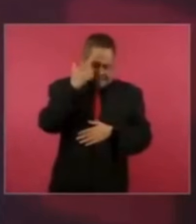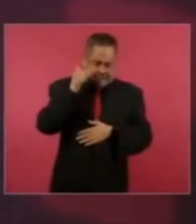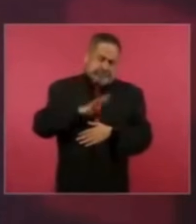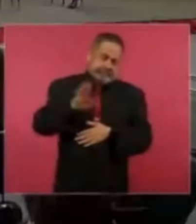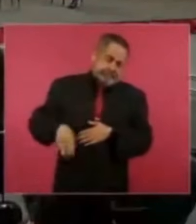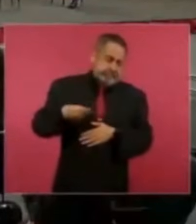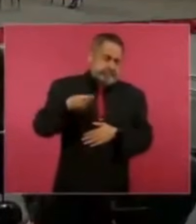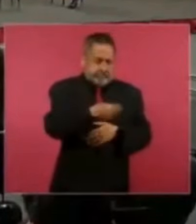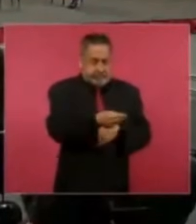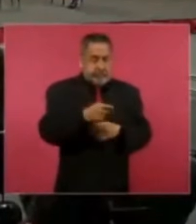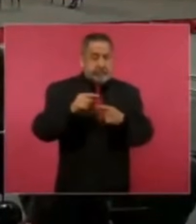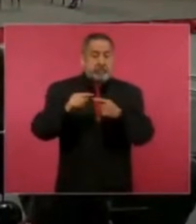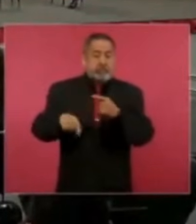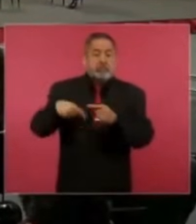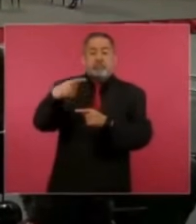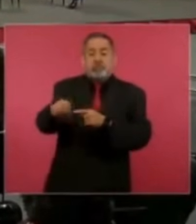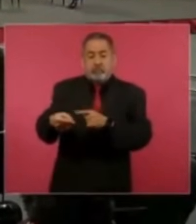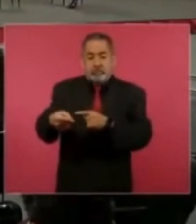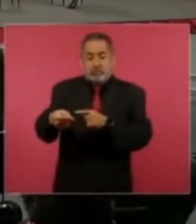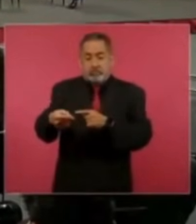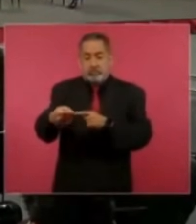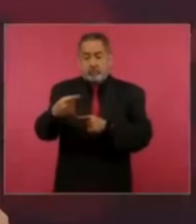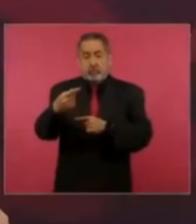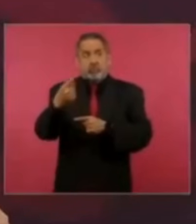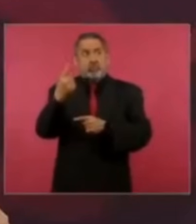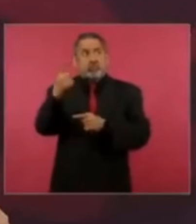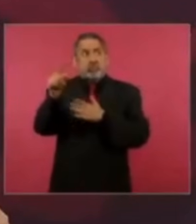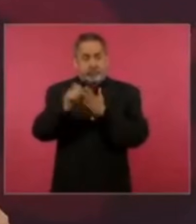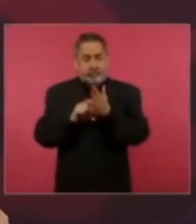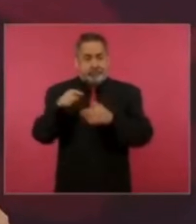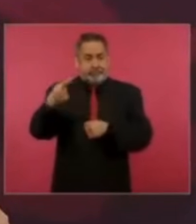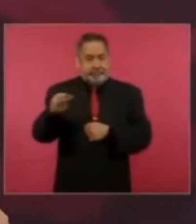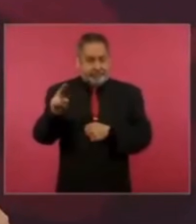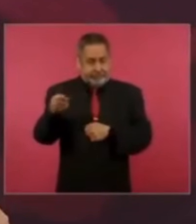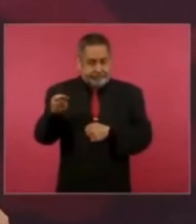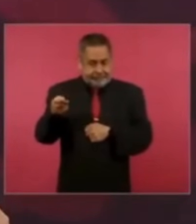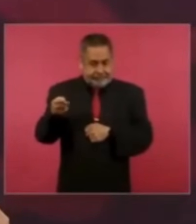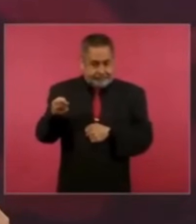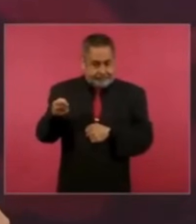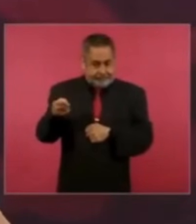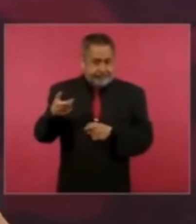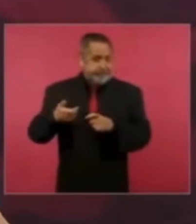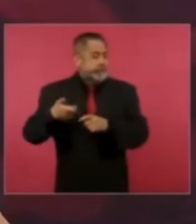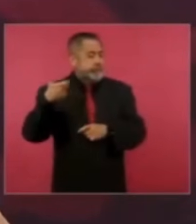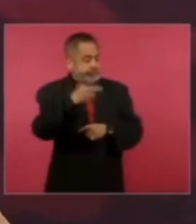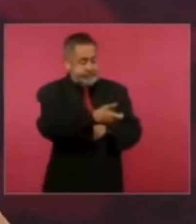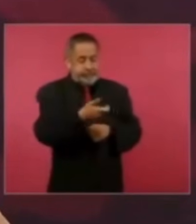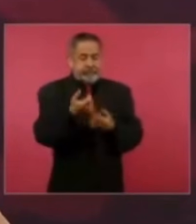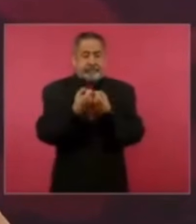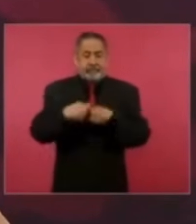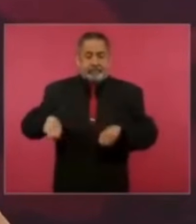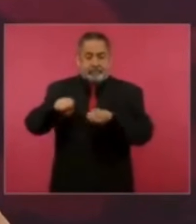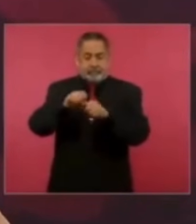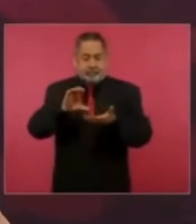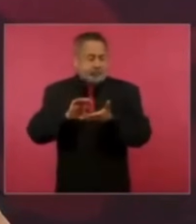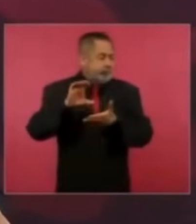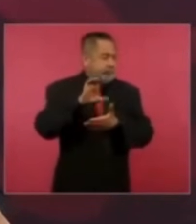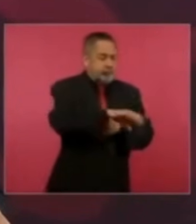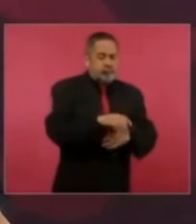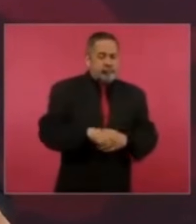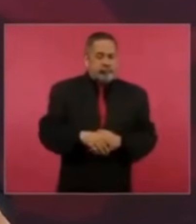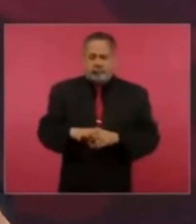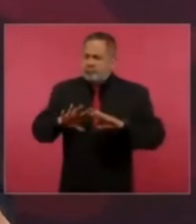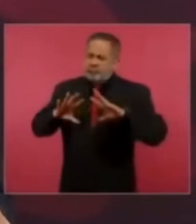el 19 de noviembre, un mes, 10 días después, recibe el pago del seguro. ¿A cuánto ascienden